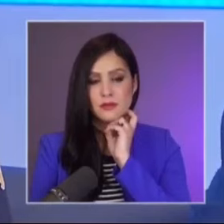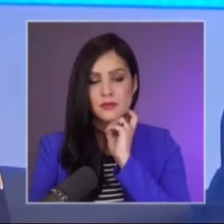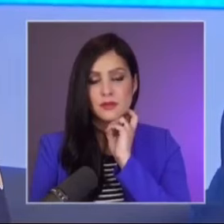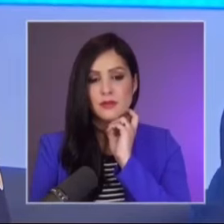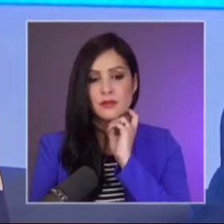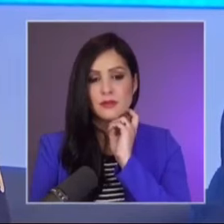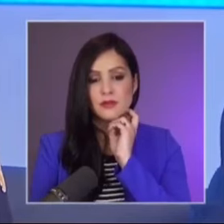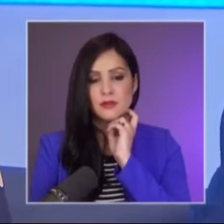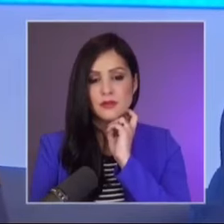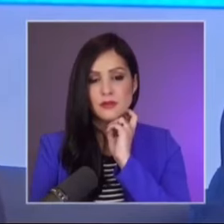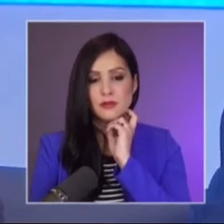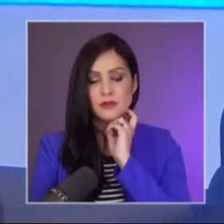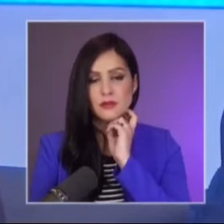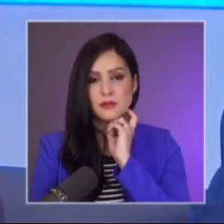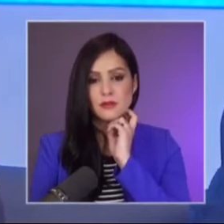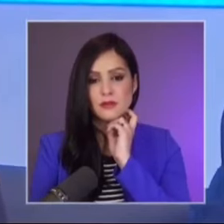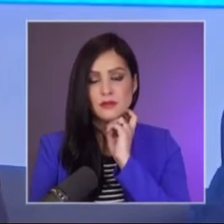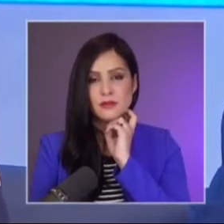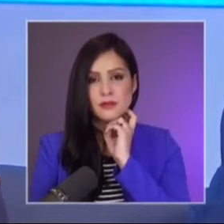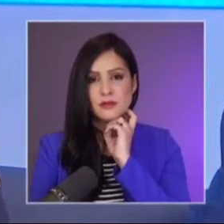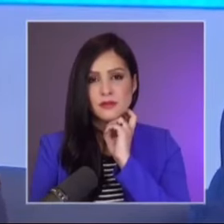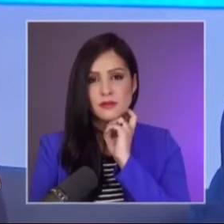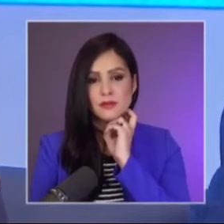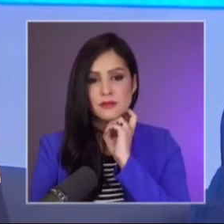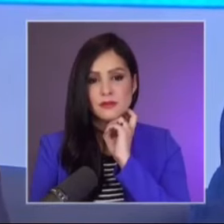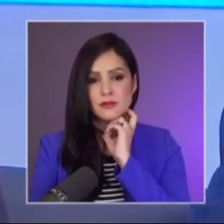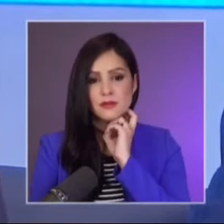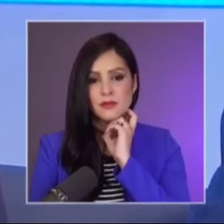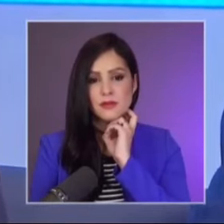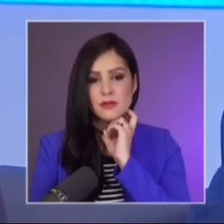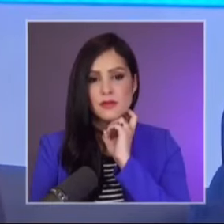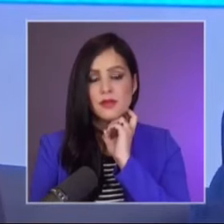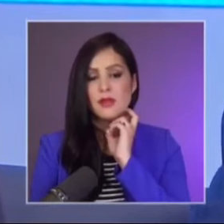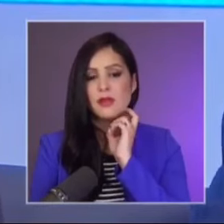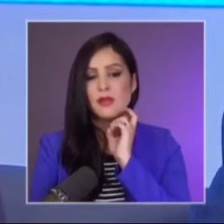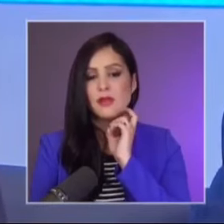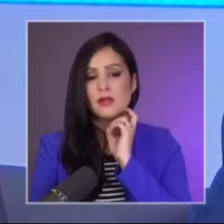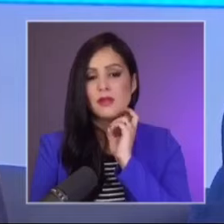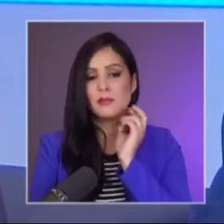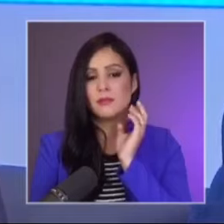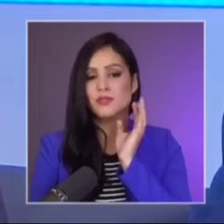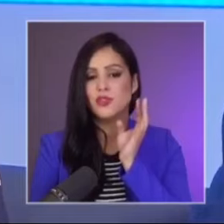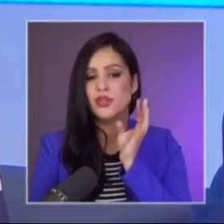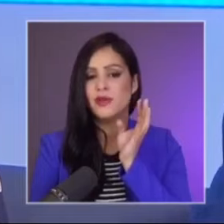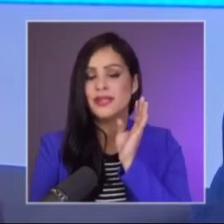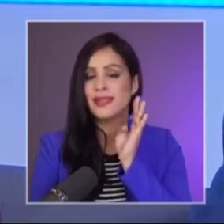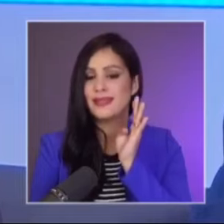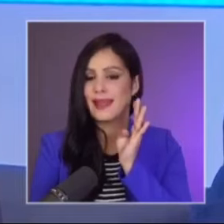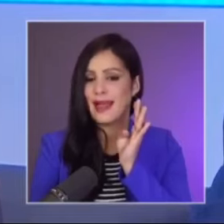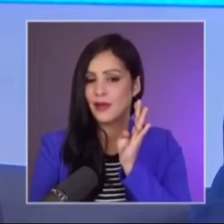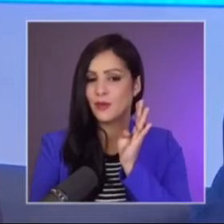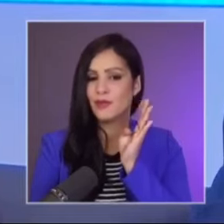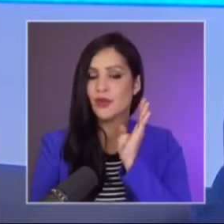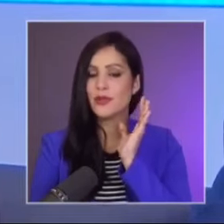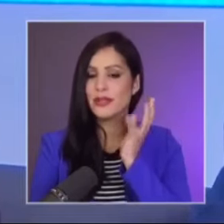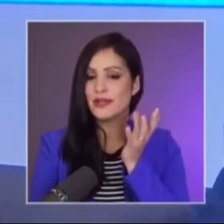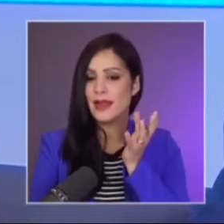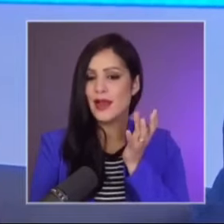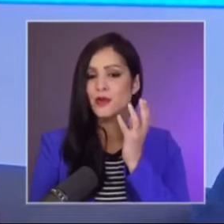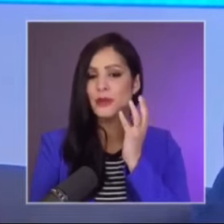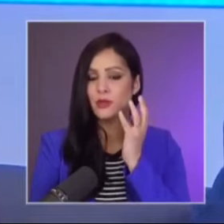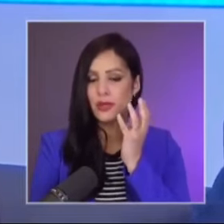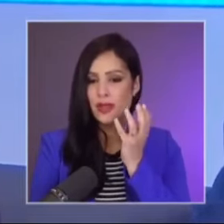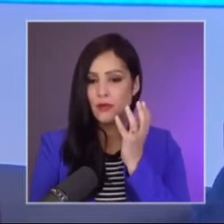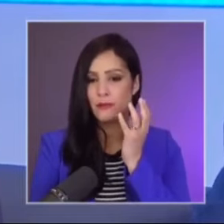de esas cinco supuestamente por más de 70 de 70,000 millones de pesos Yo quiero entender algo Yo quiero entender